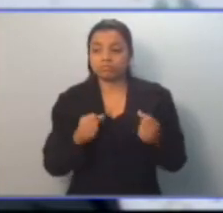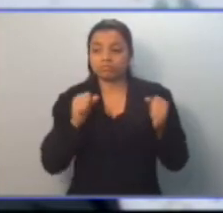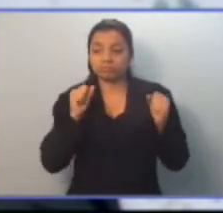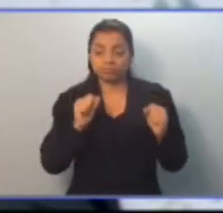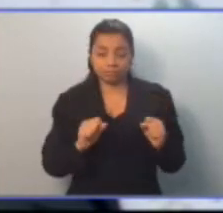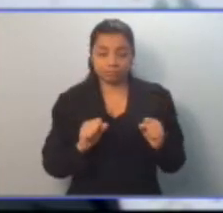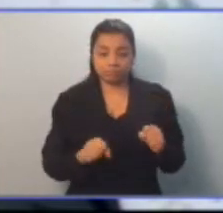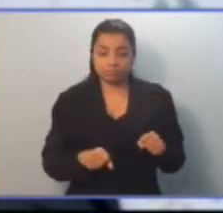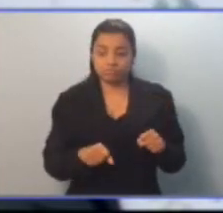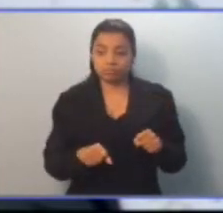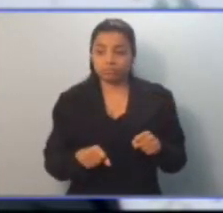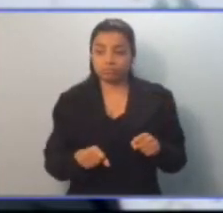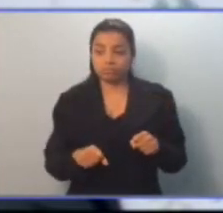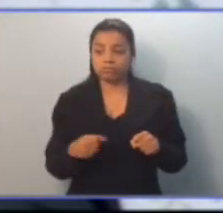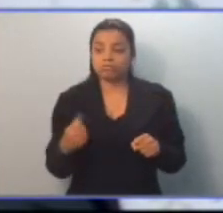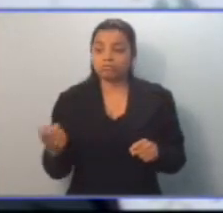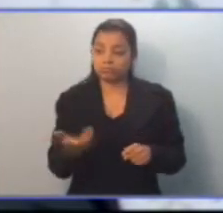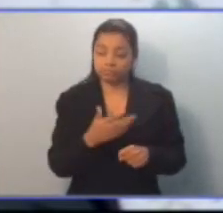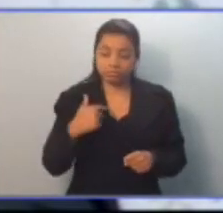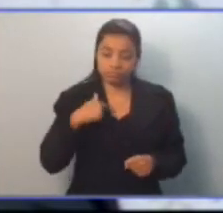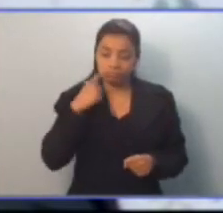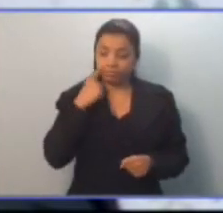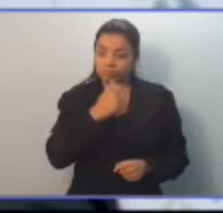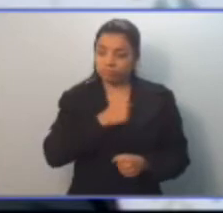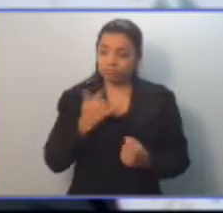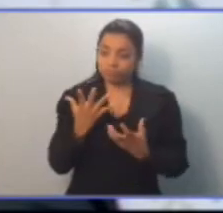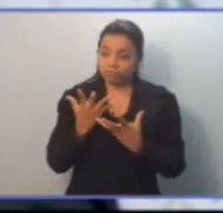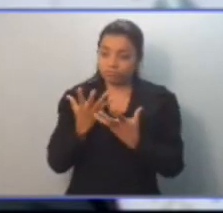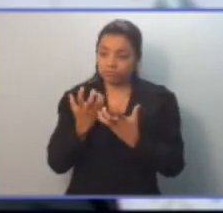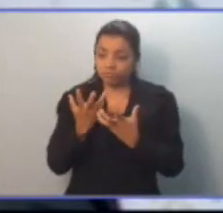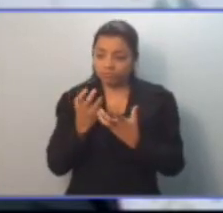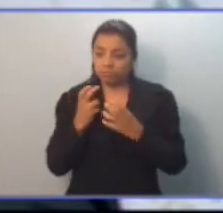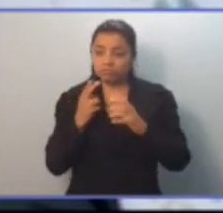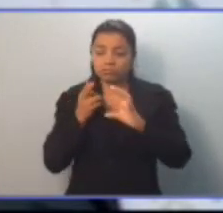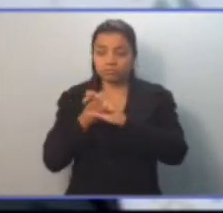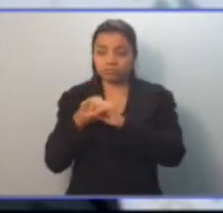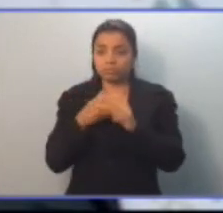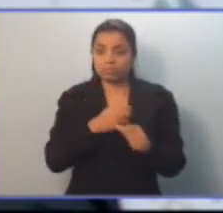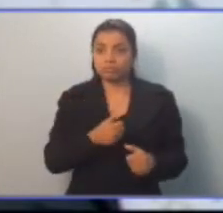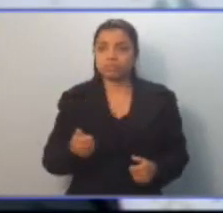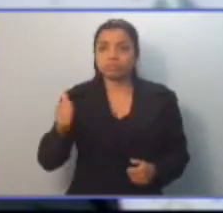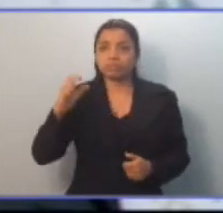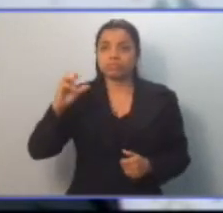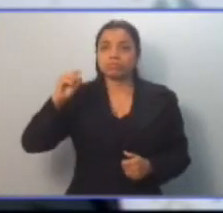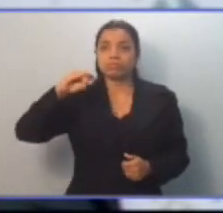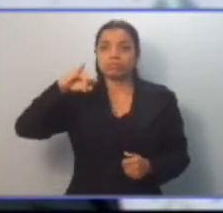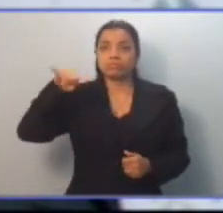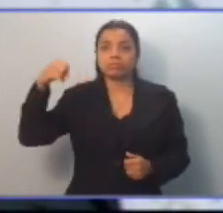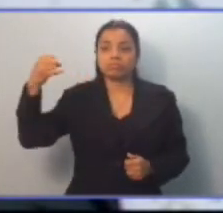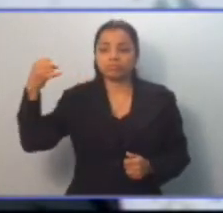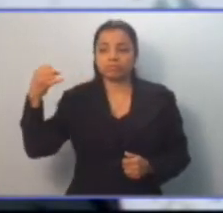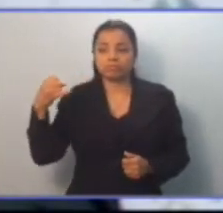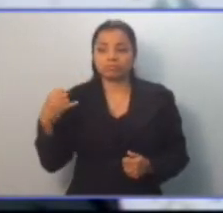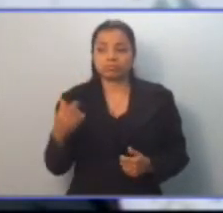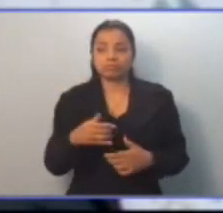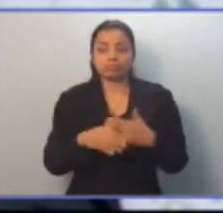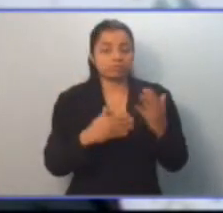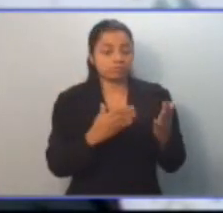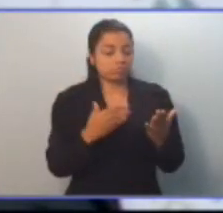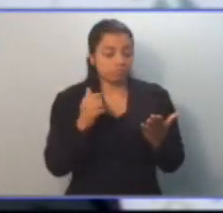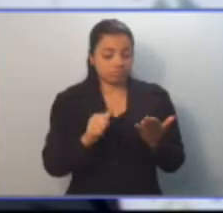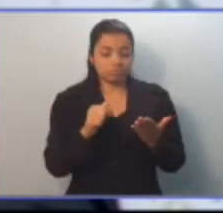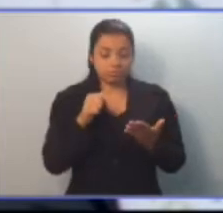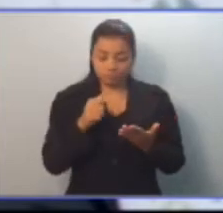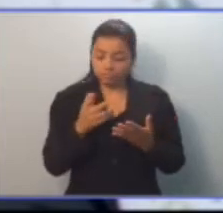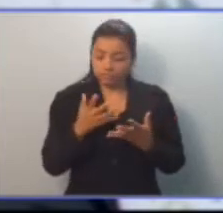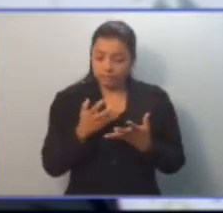de aspirar a ser magistrado de la Corte Suprema de Justicia, me incorporé a un diplomado, a un posgrado